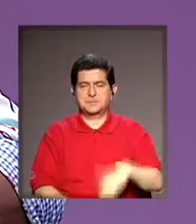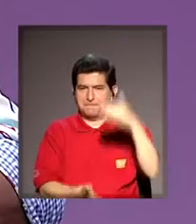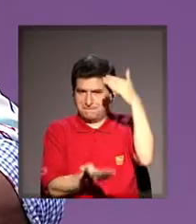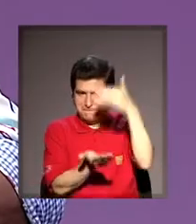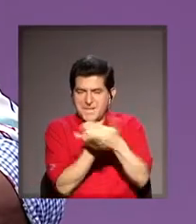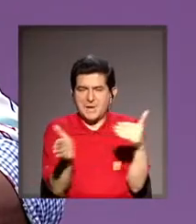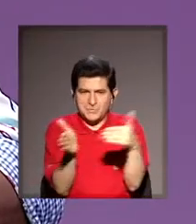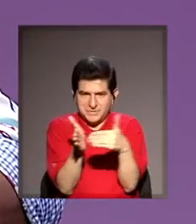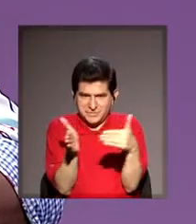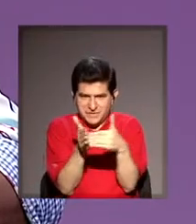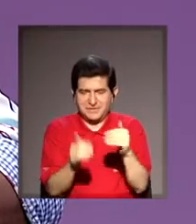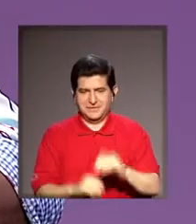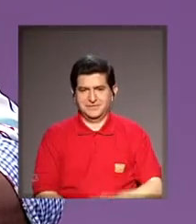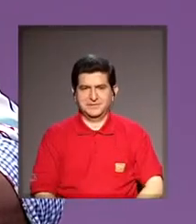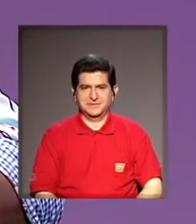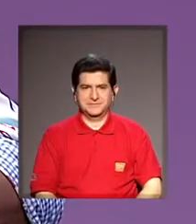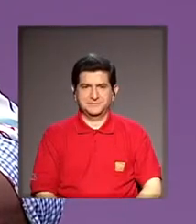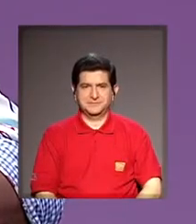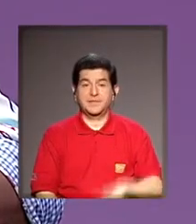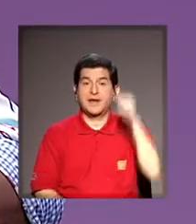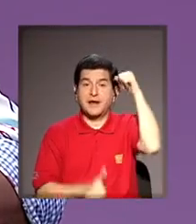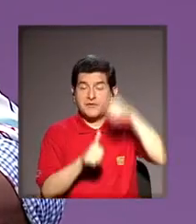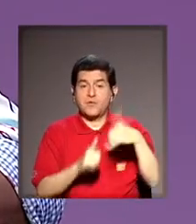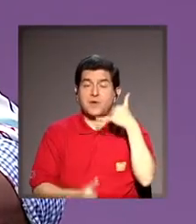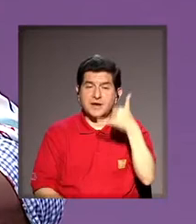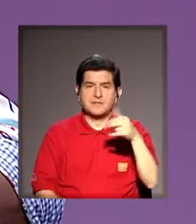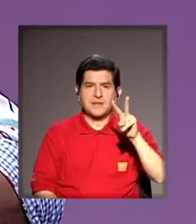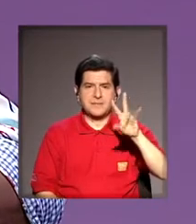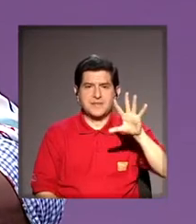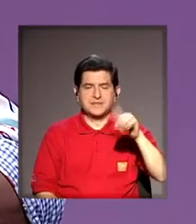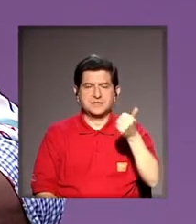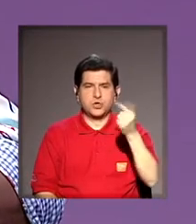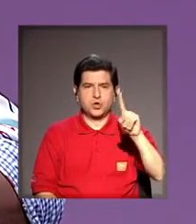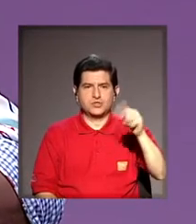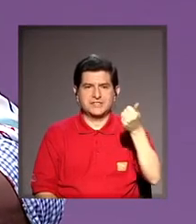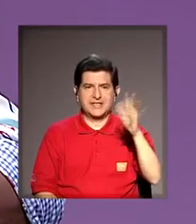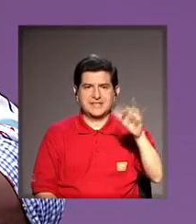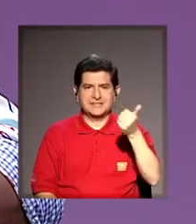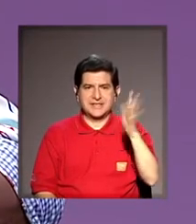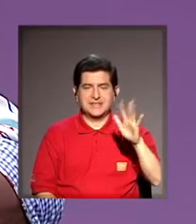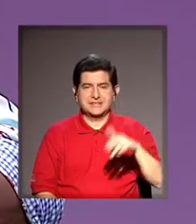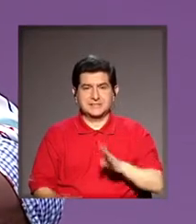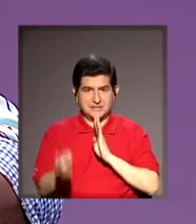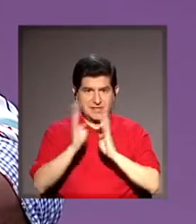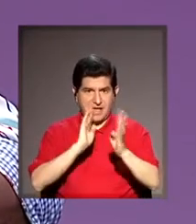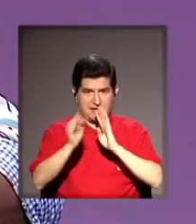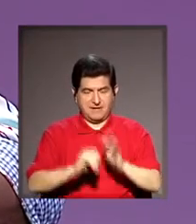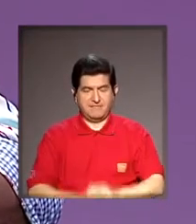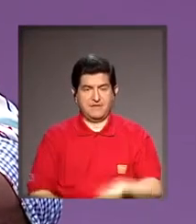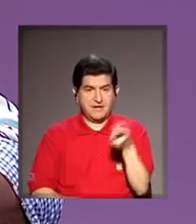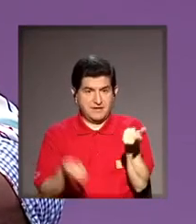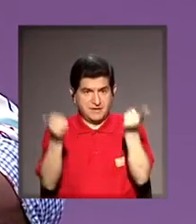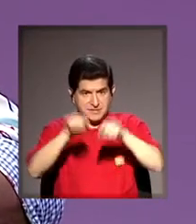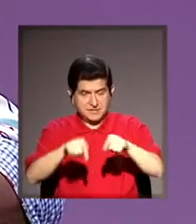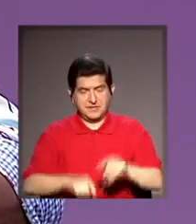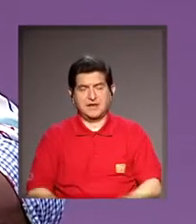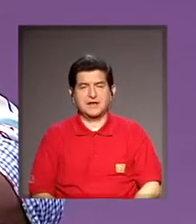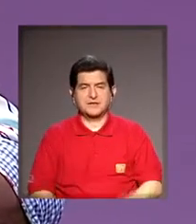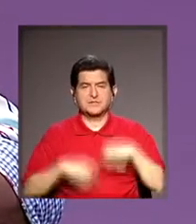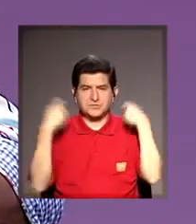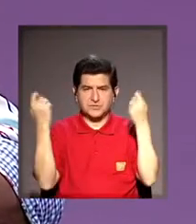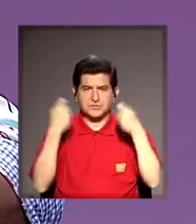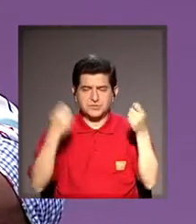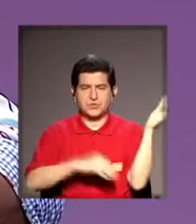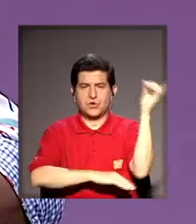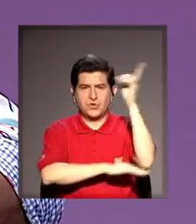nuevamente y recuerde que puede llamarnos 25 11 15 15 estamos hablando sobre la conmemoración